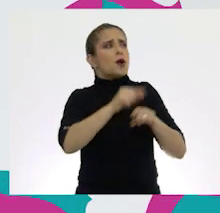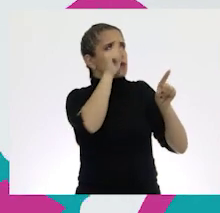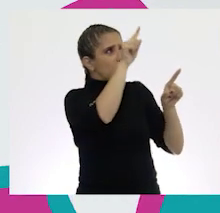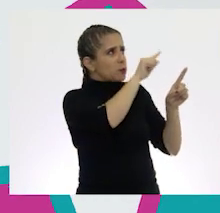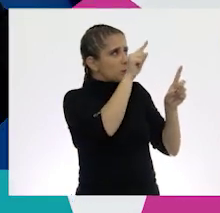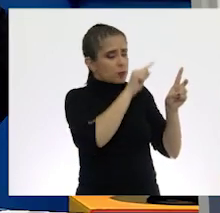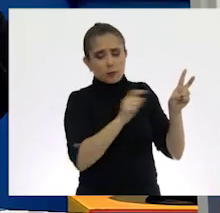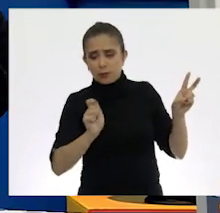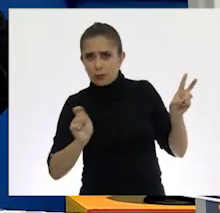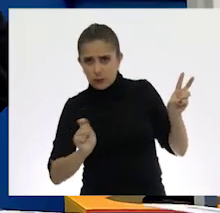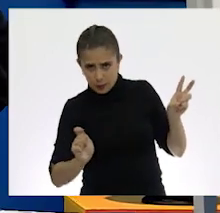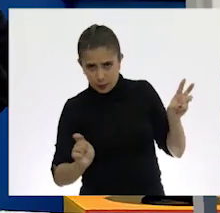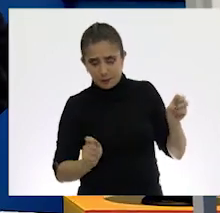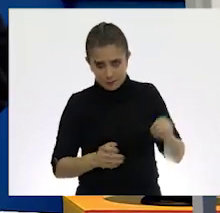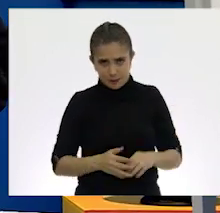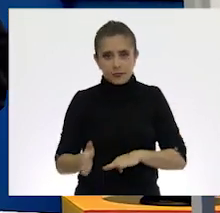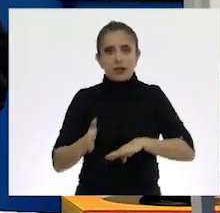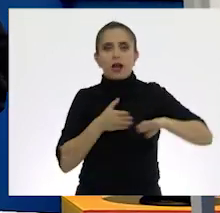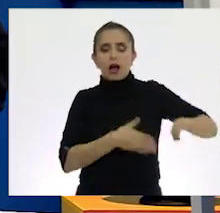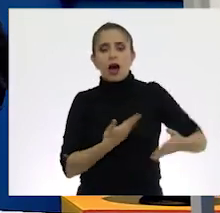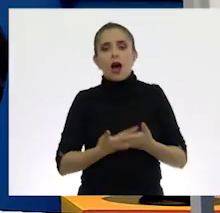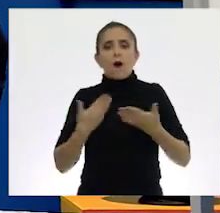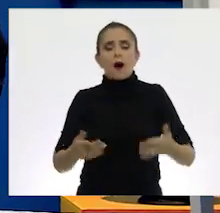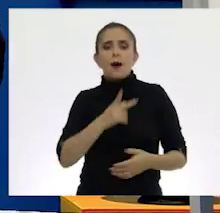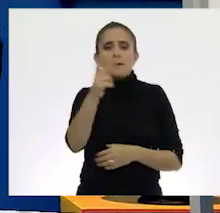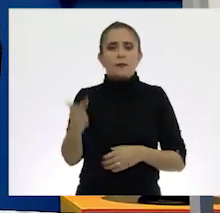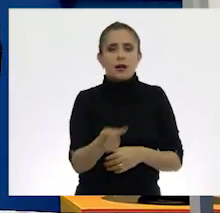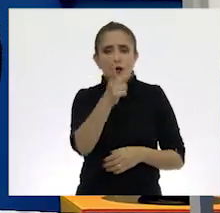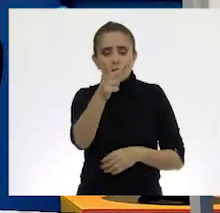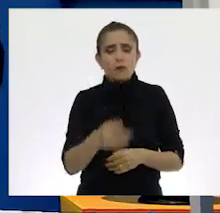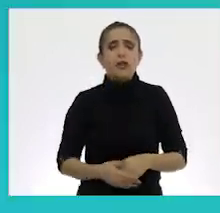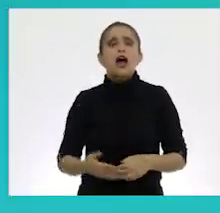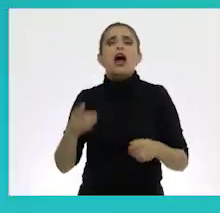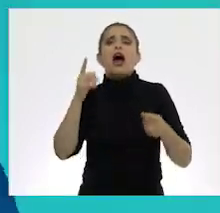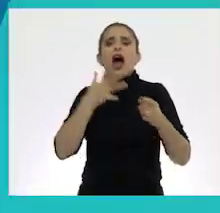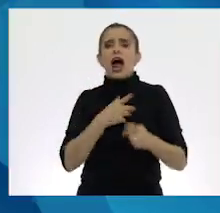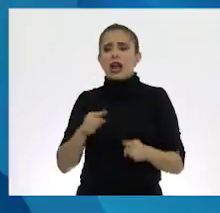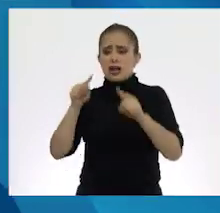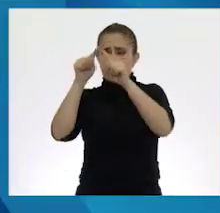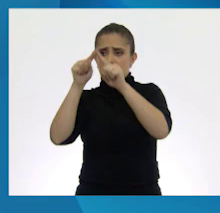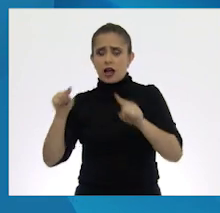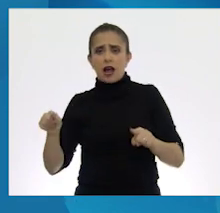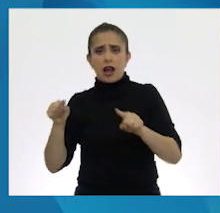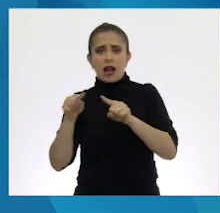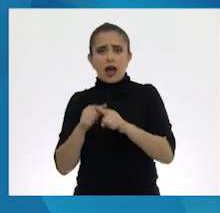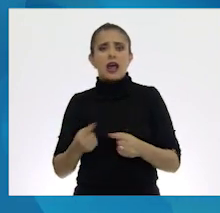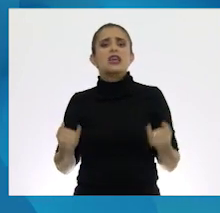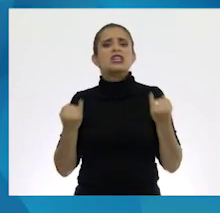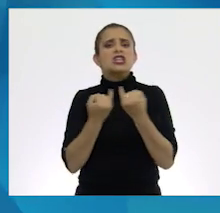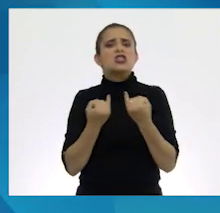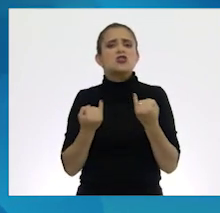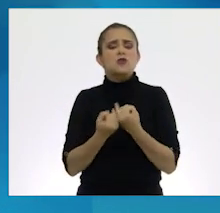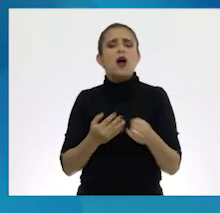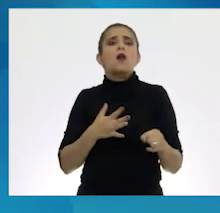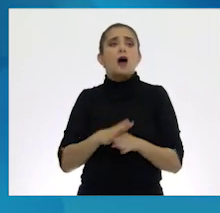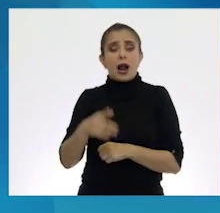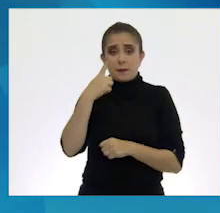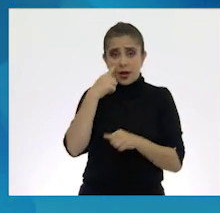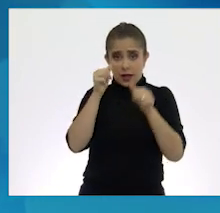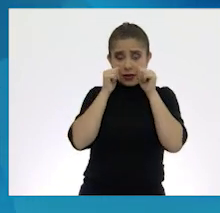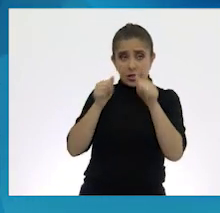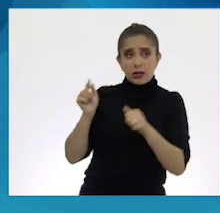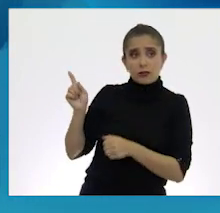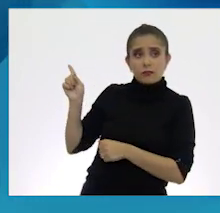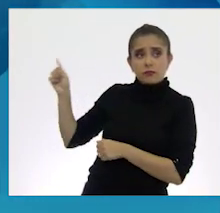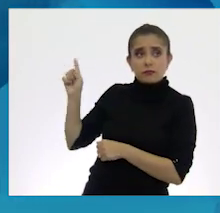bien. Primera pregunta, viene en verde, ¿tiene lados iguales? Ustedes van a observar cada uno de los triángulos y